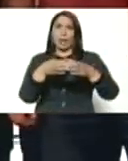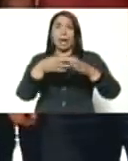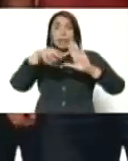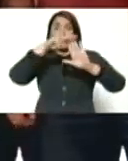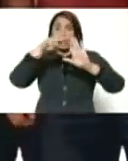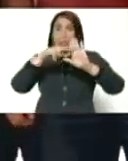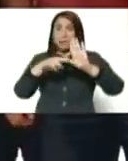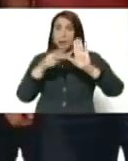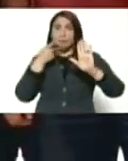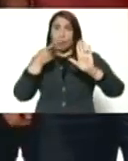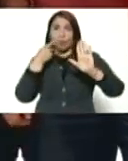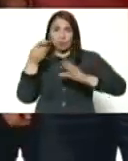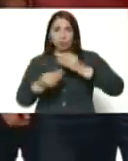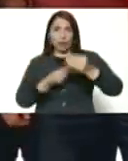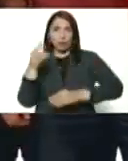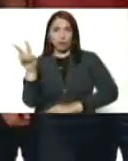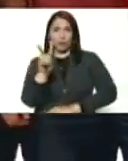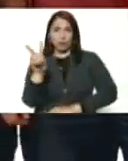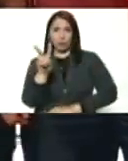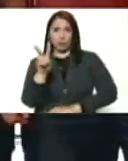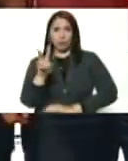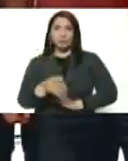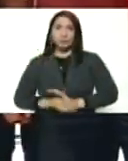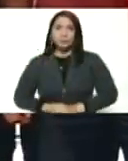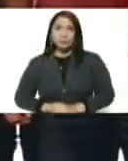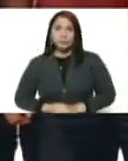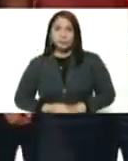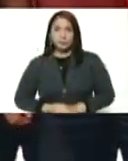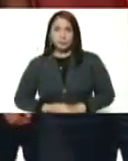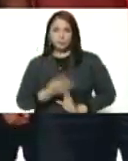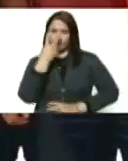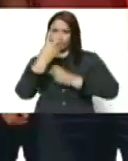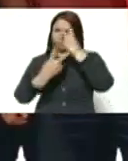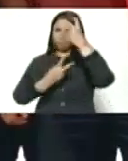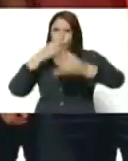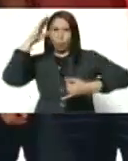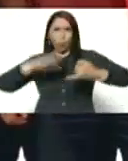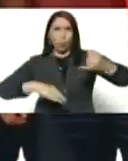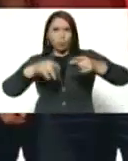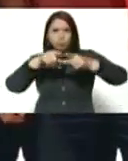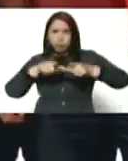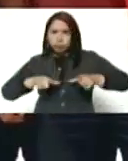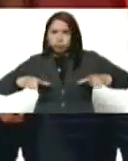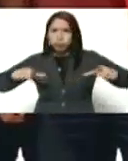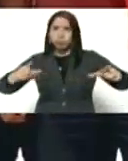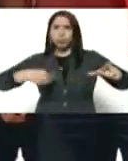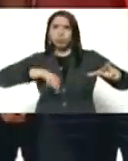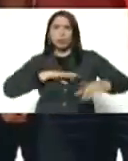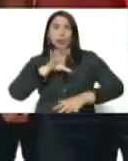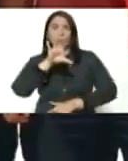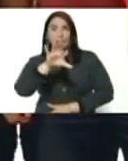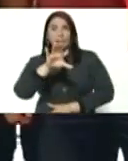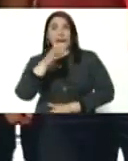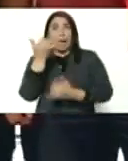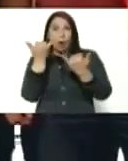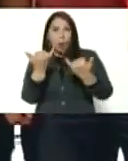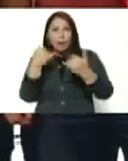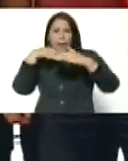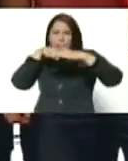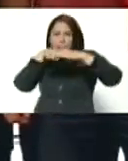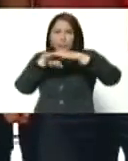ha hecho en Venezuela, llegando hasta el último territorio de nuestro país. Pero ahora debemos fortalecer dentro de esa